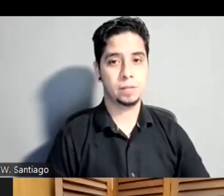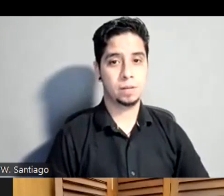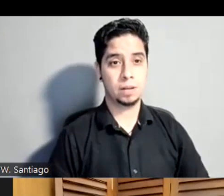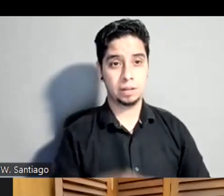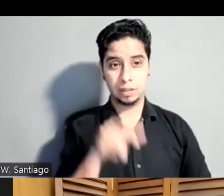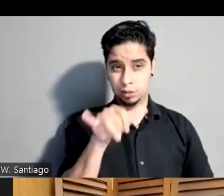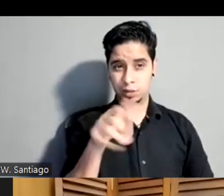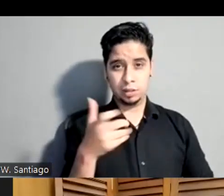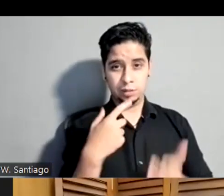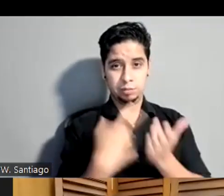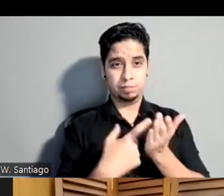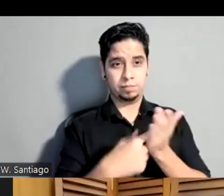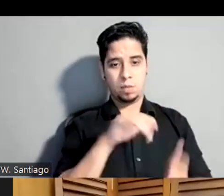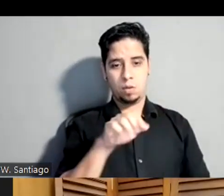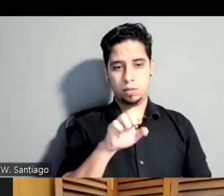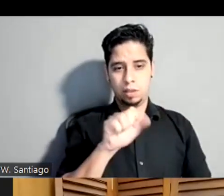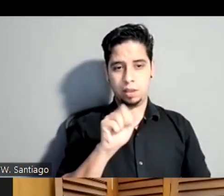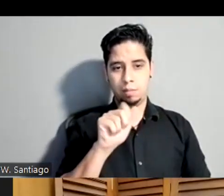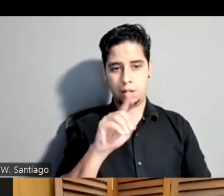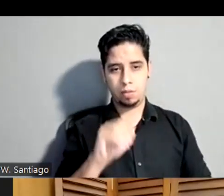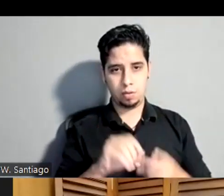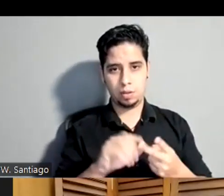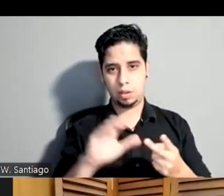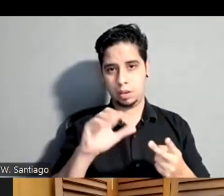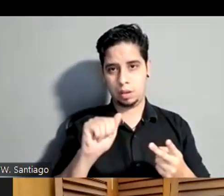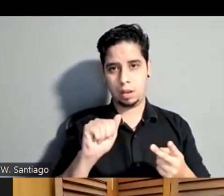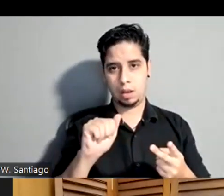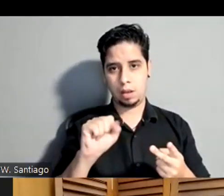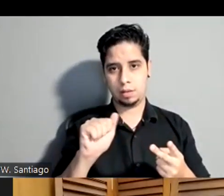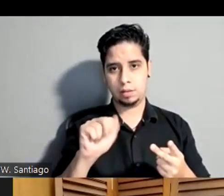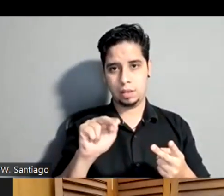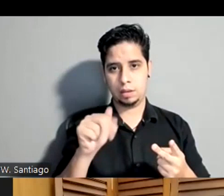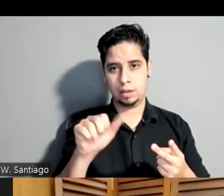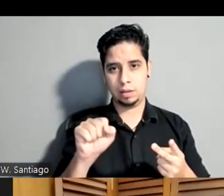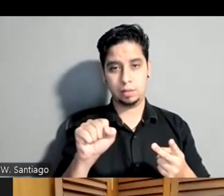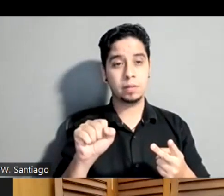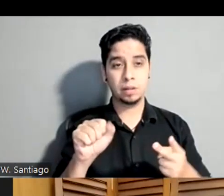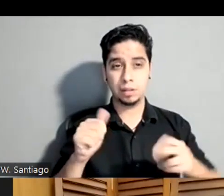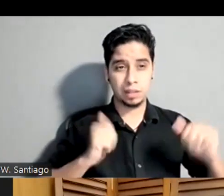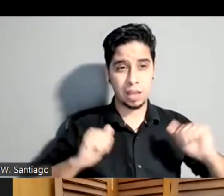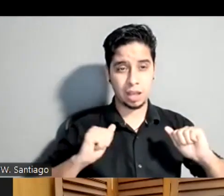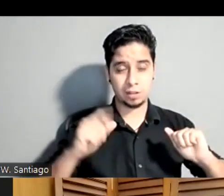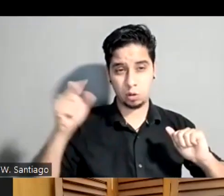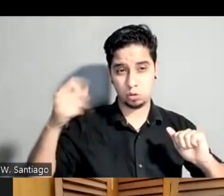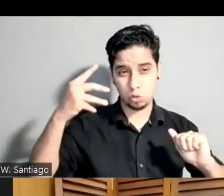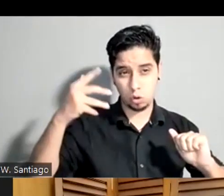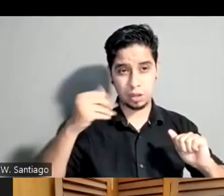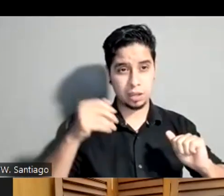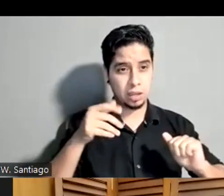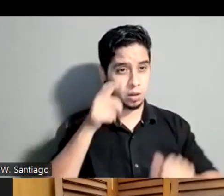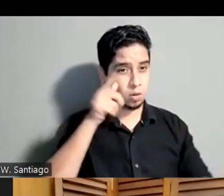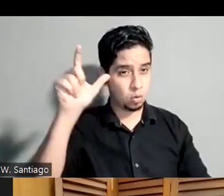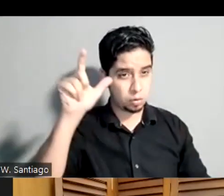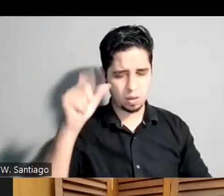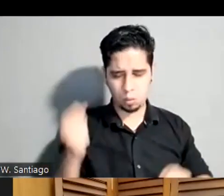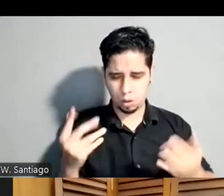Precisamente, José Armando y Ian Casañas, uh-huh. ellos, pues, Teatro Sol y Luna, que surgió hace ya,